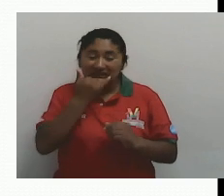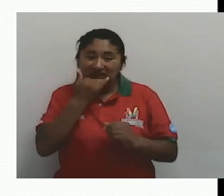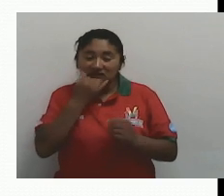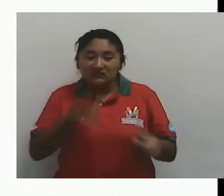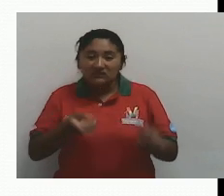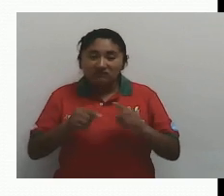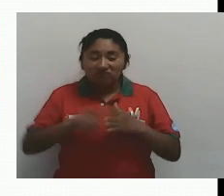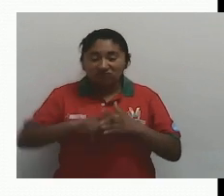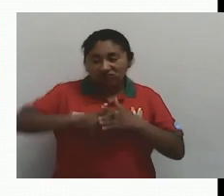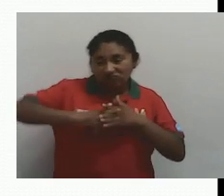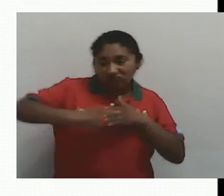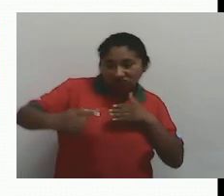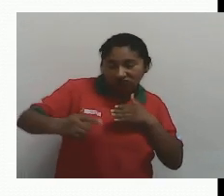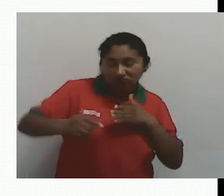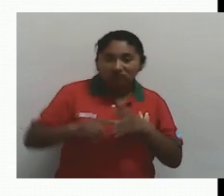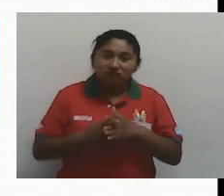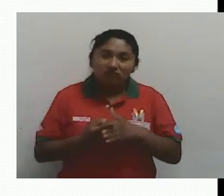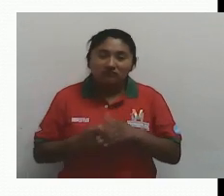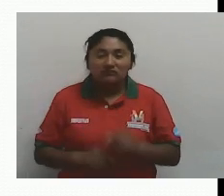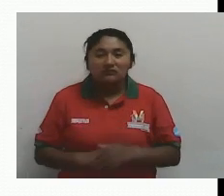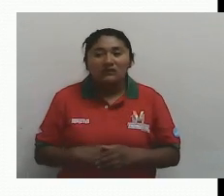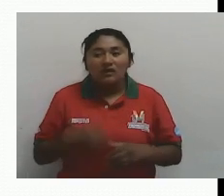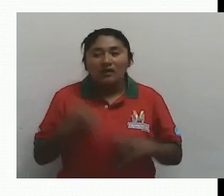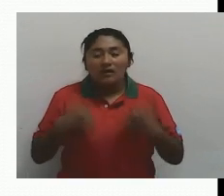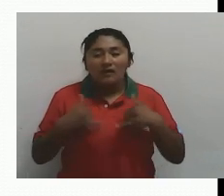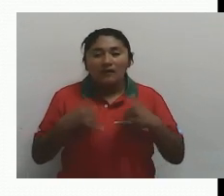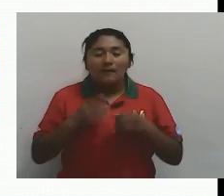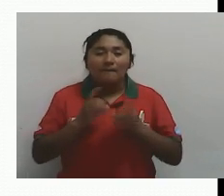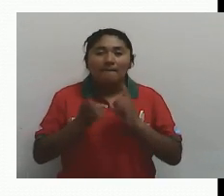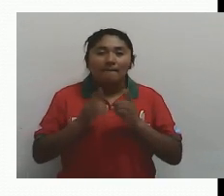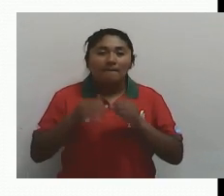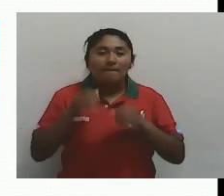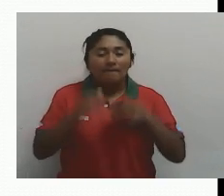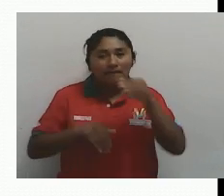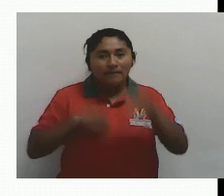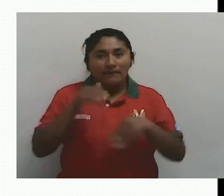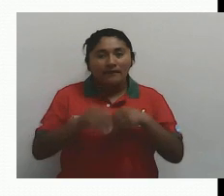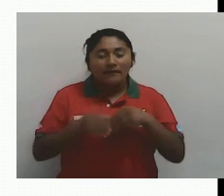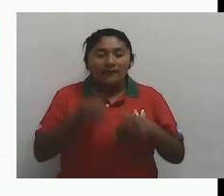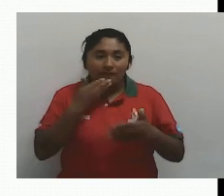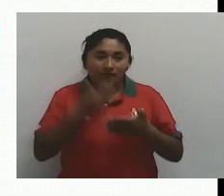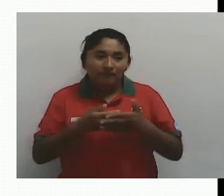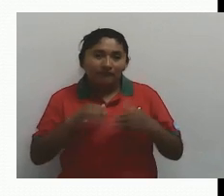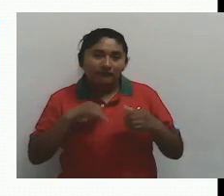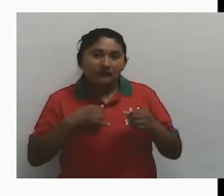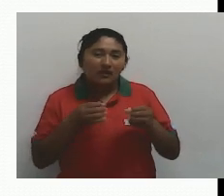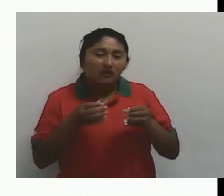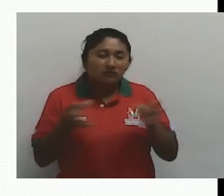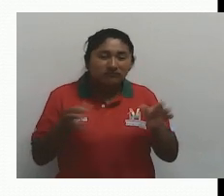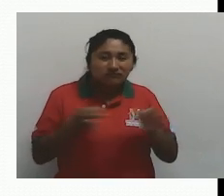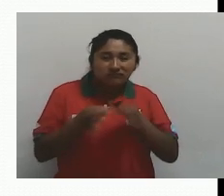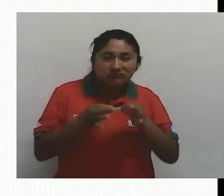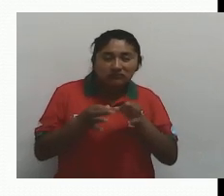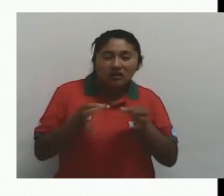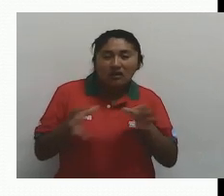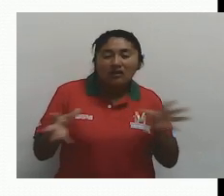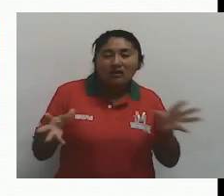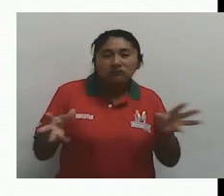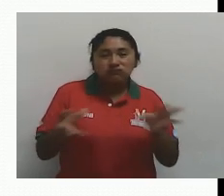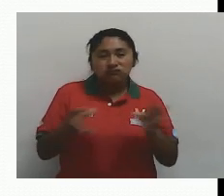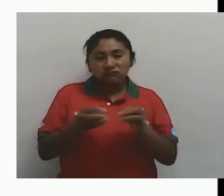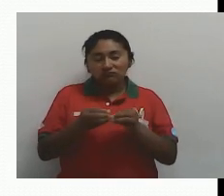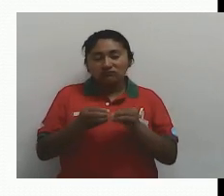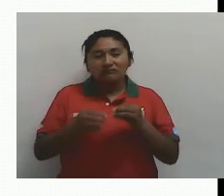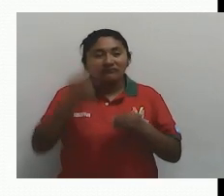Bueno, como les decía, esto está más resumido para que tengamos en cuenta en este evento nacional